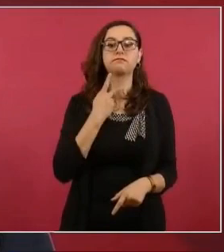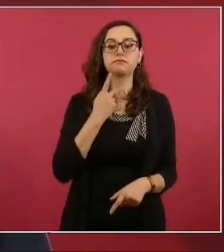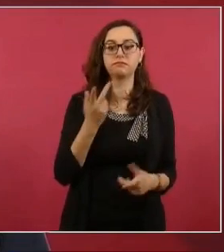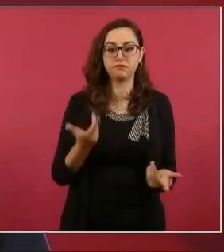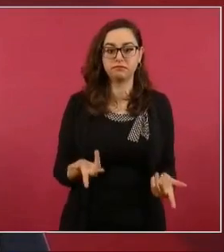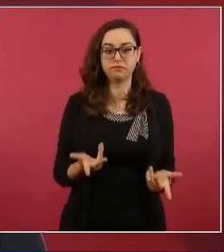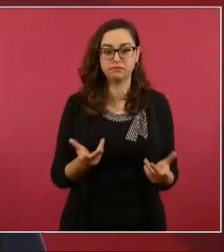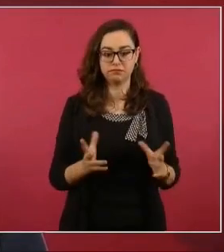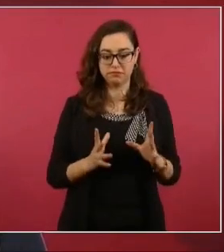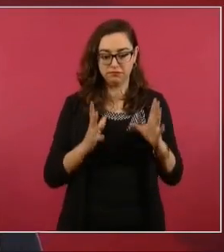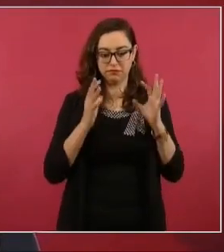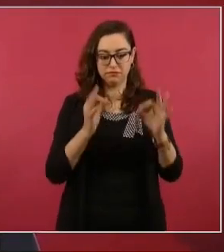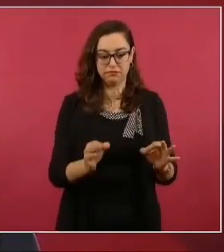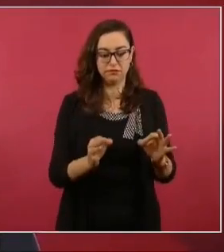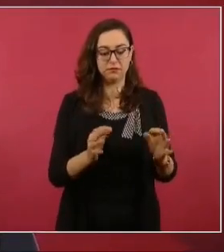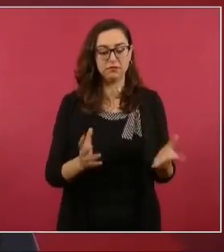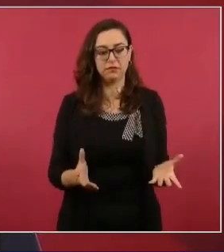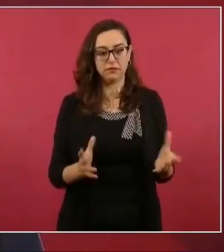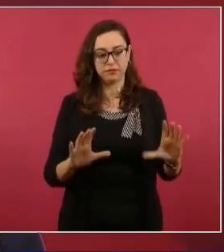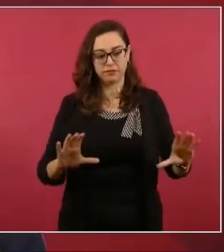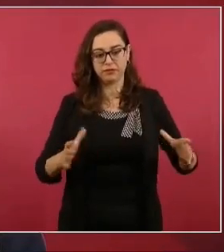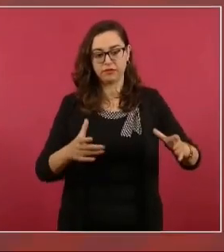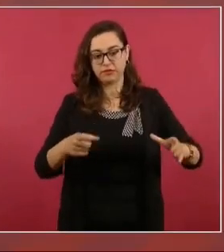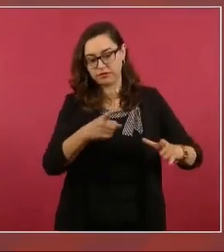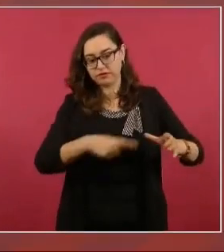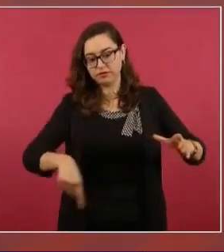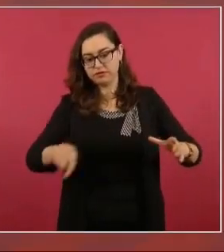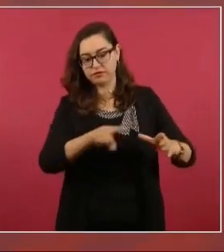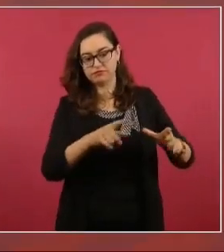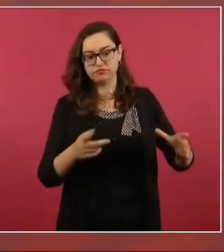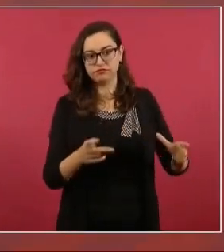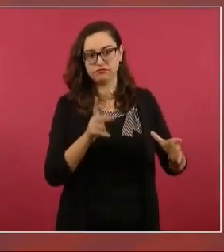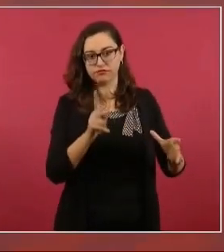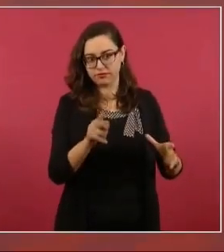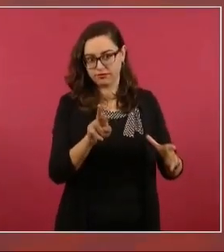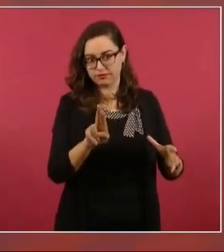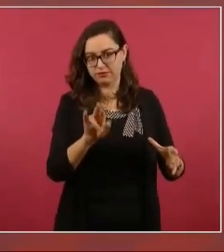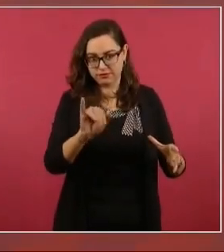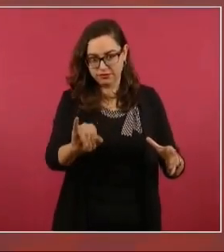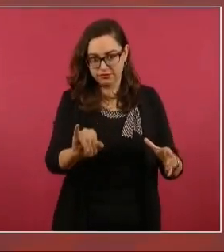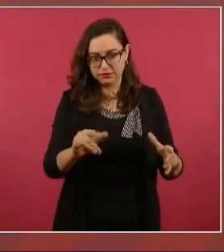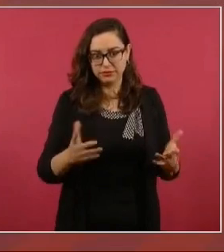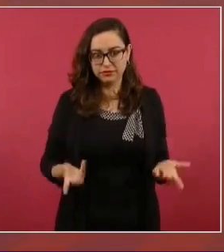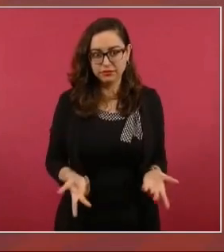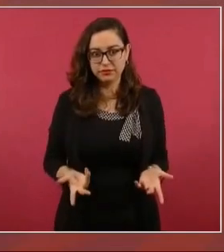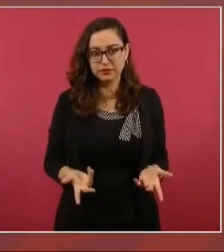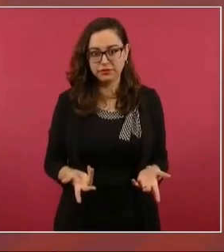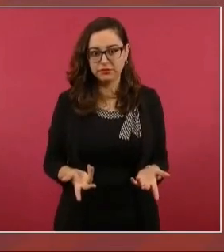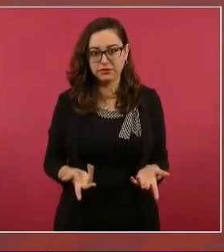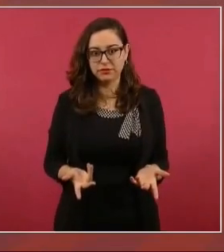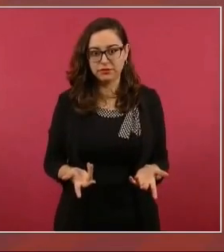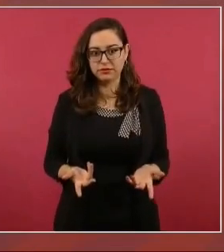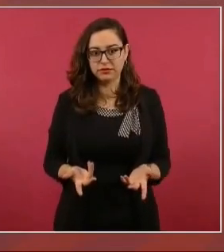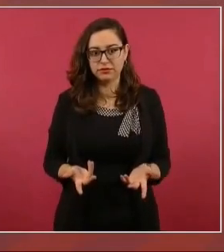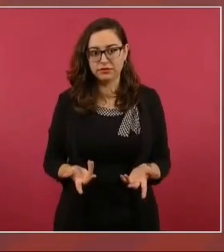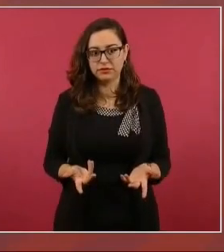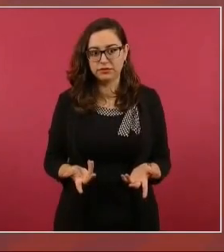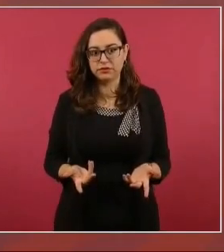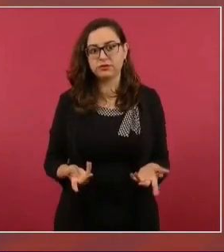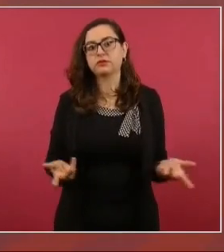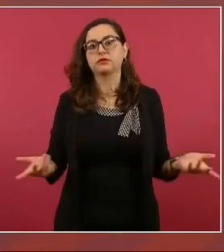Podemos estar de acuerdo o no, pero lo que hizo el presidente